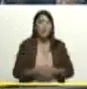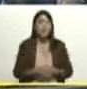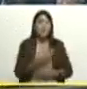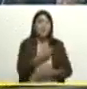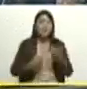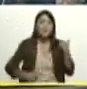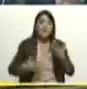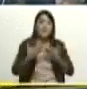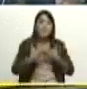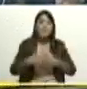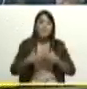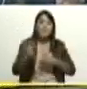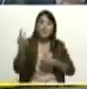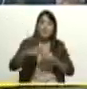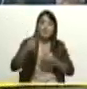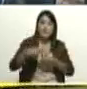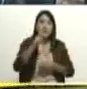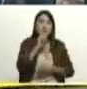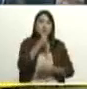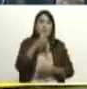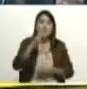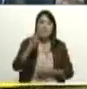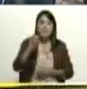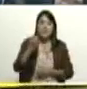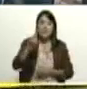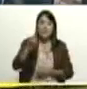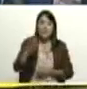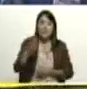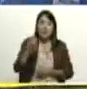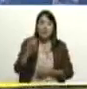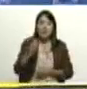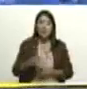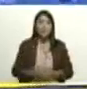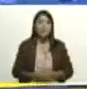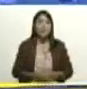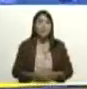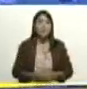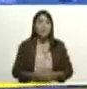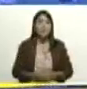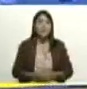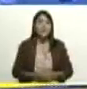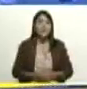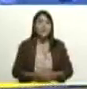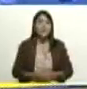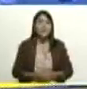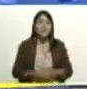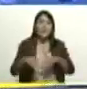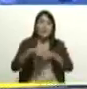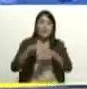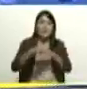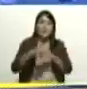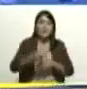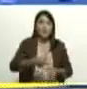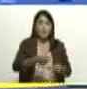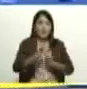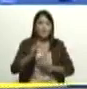PDVSA, Pedro Rafael Tellechea. Se encuentran presentes también el ministro de